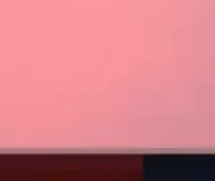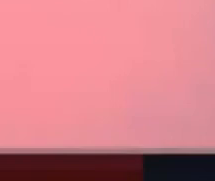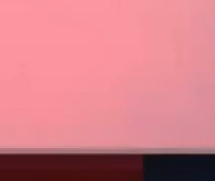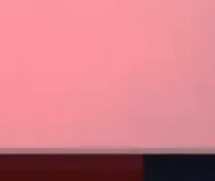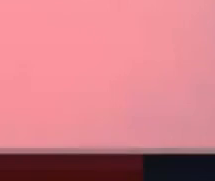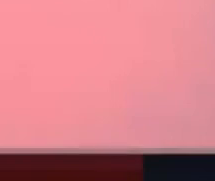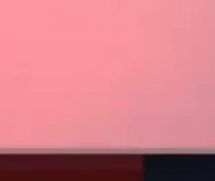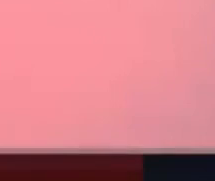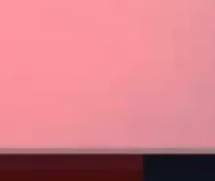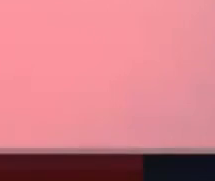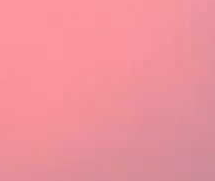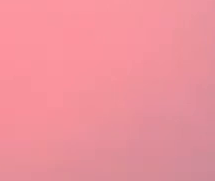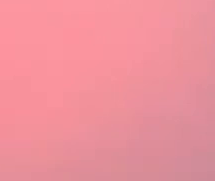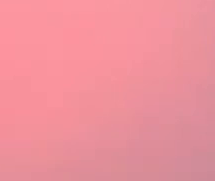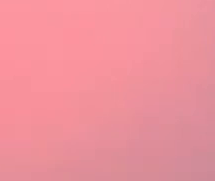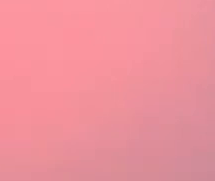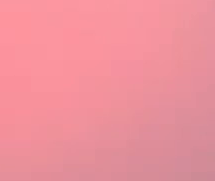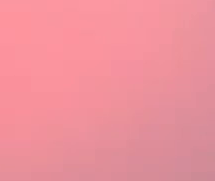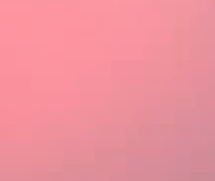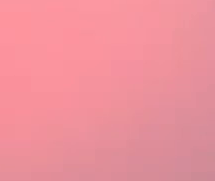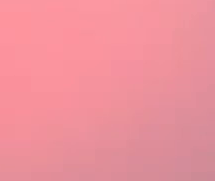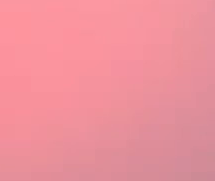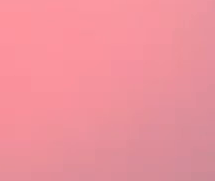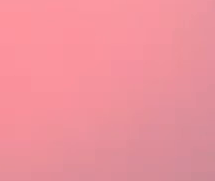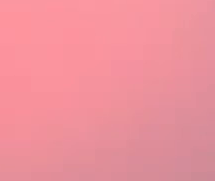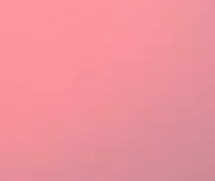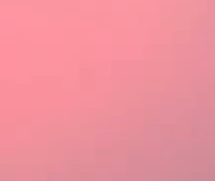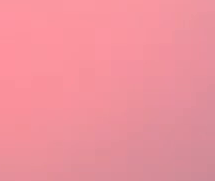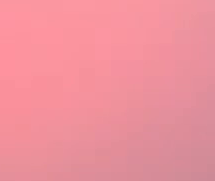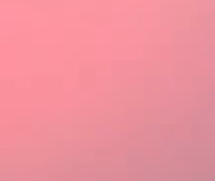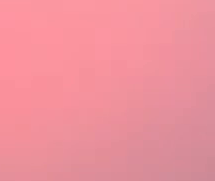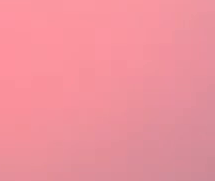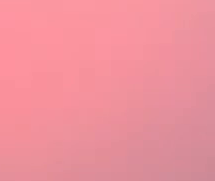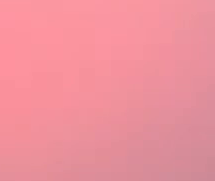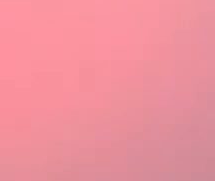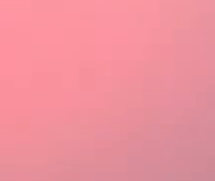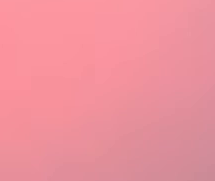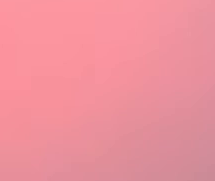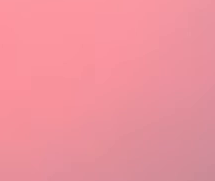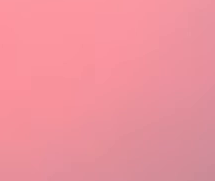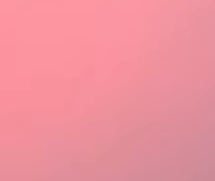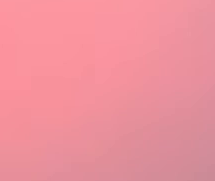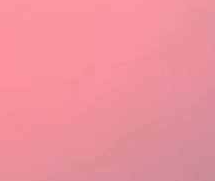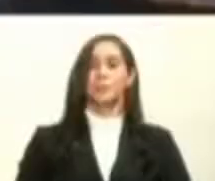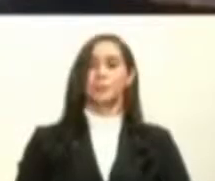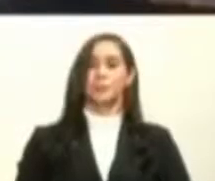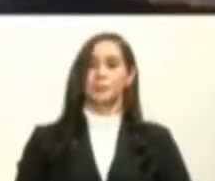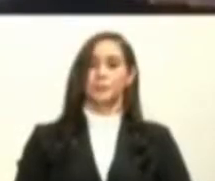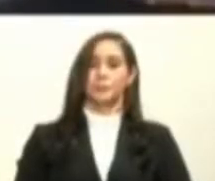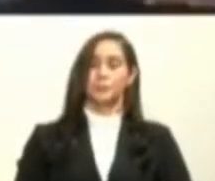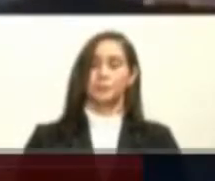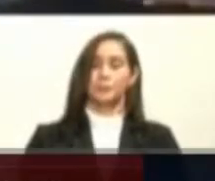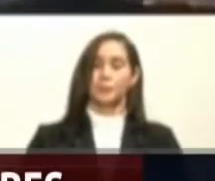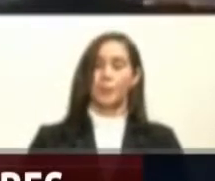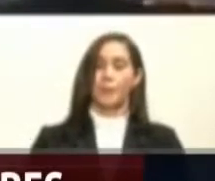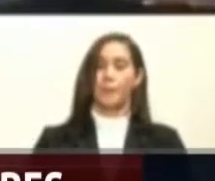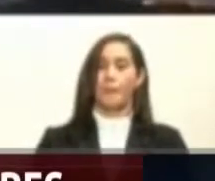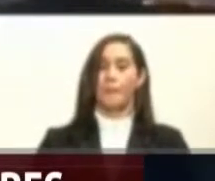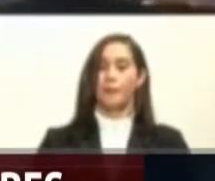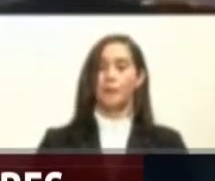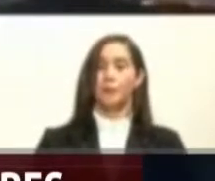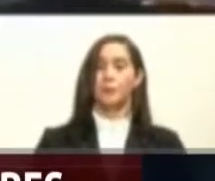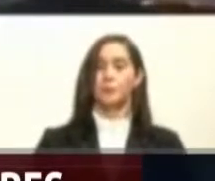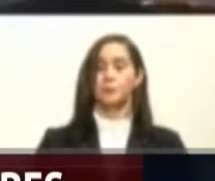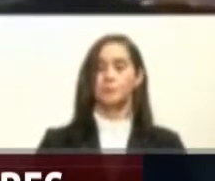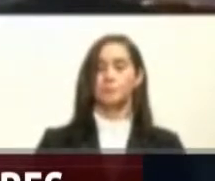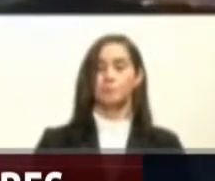El presidente Luis Abinader anunció que en los próximos días se reunirá con embajadores de diferentes países que dan seguimiento a la situación económica